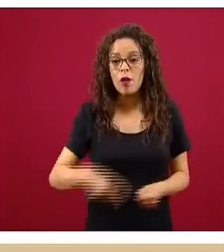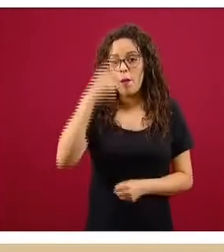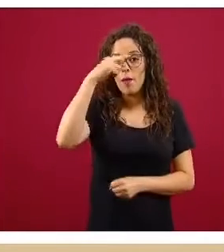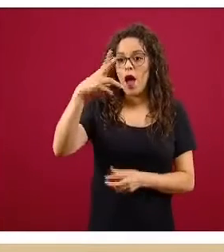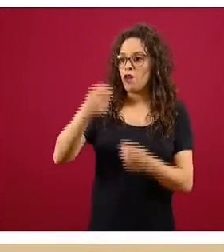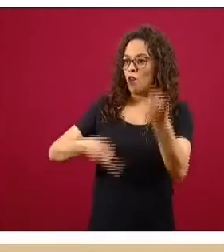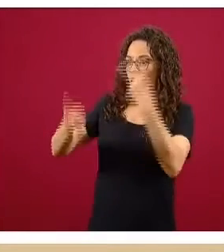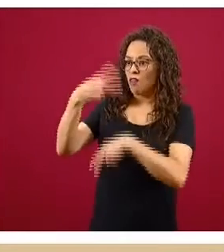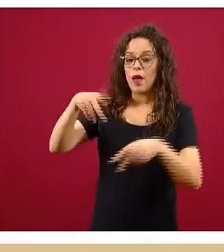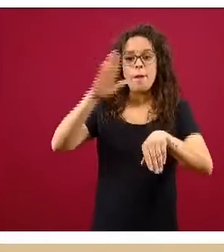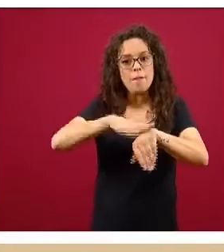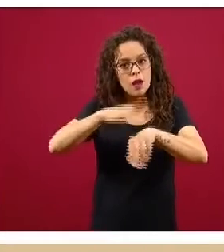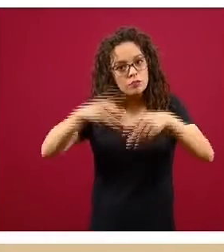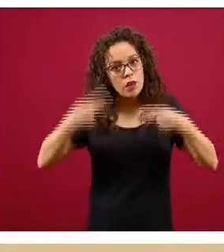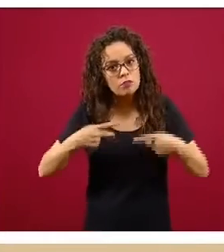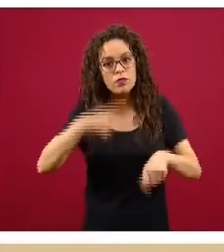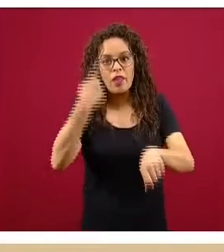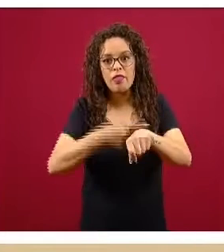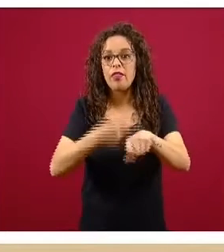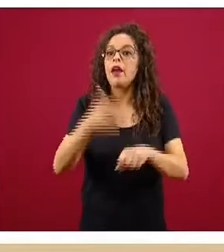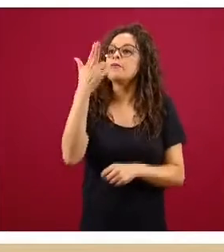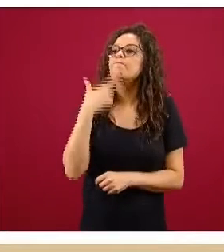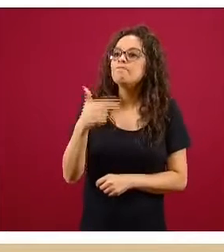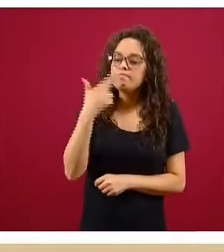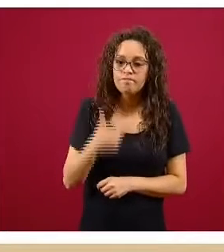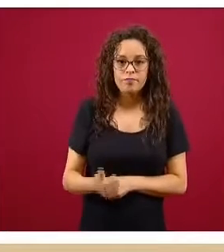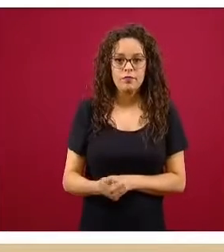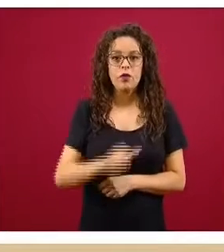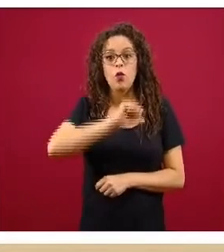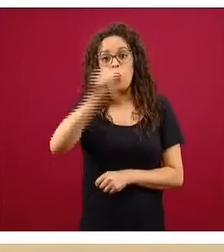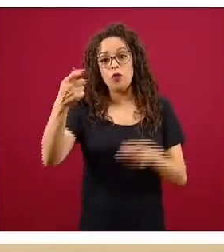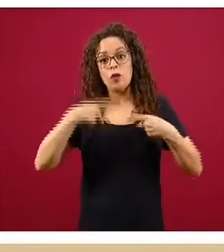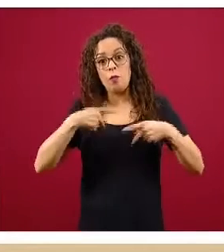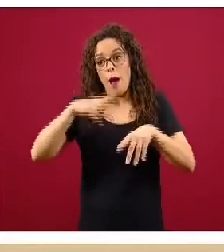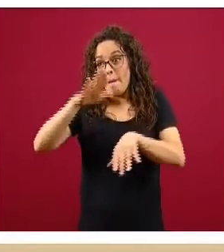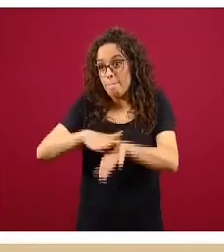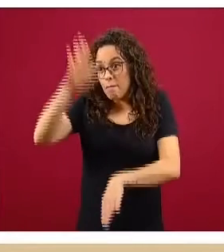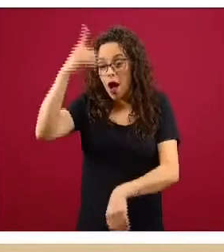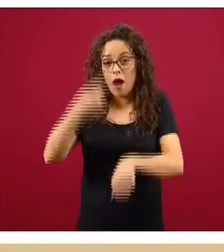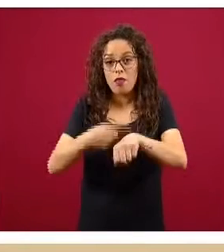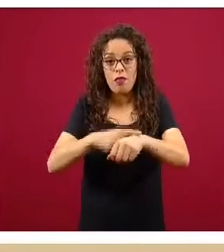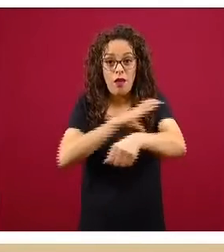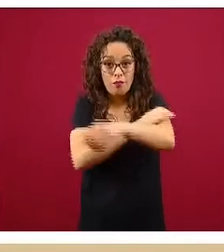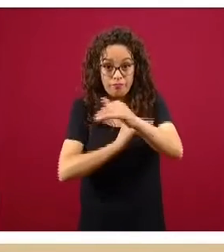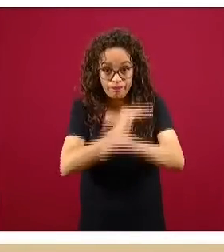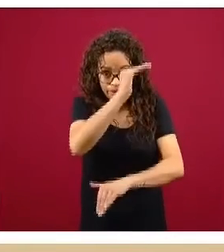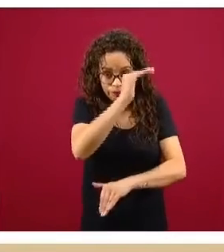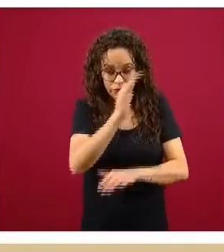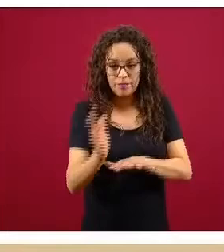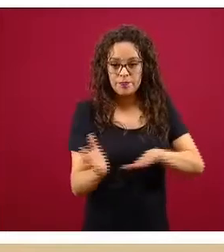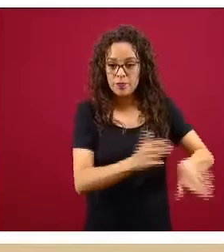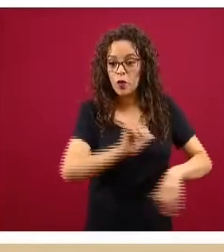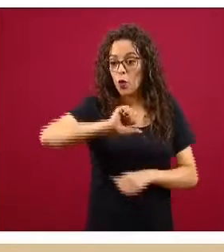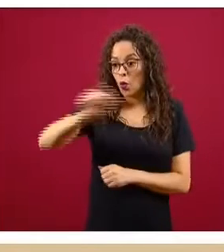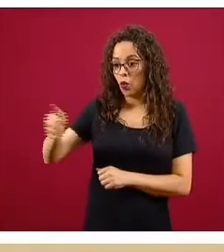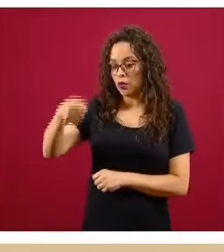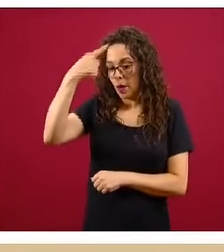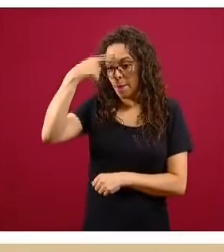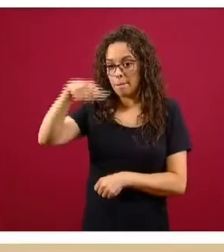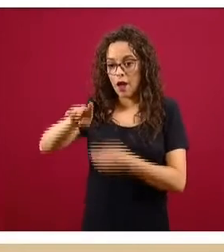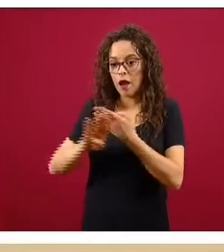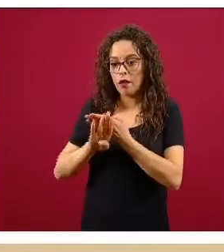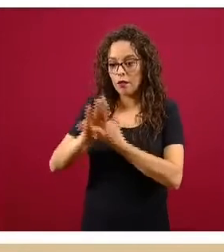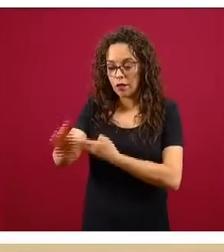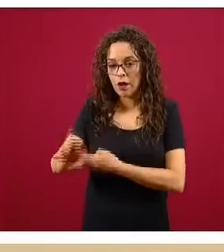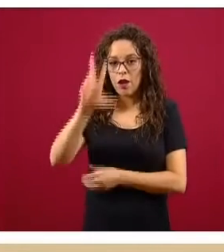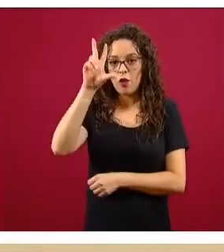se desarrolle hipertensión, y otra está más enfocada a atender a estos pacientes para disminuir las complicaciones y la muerte prematura.